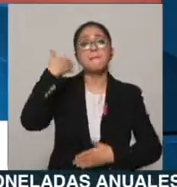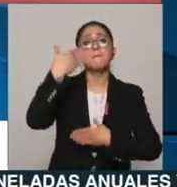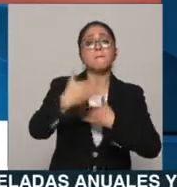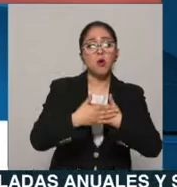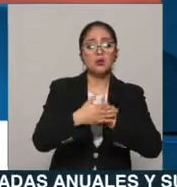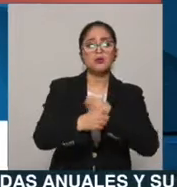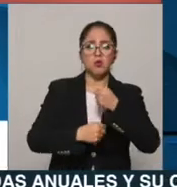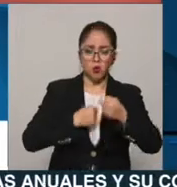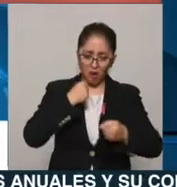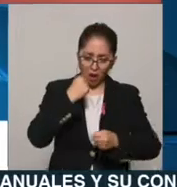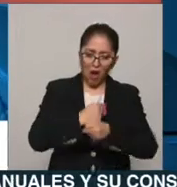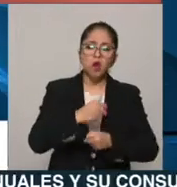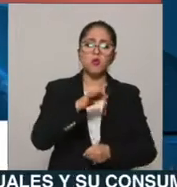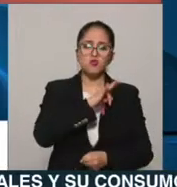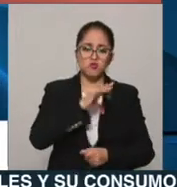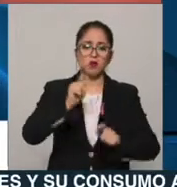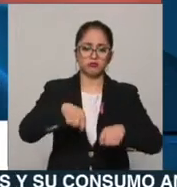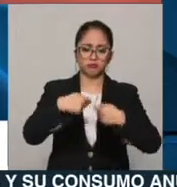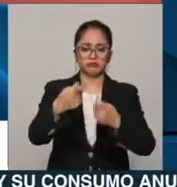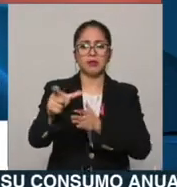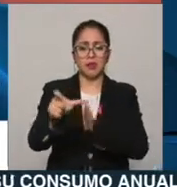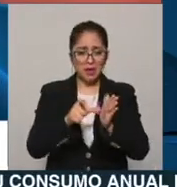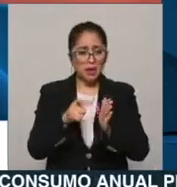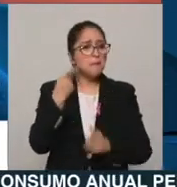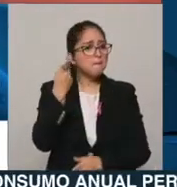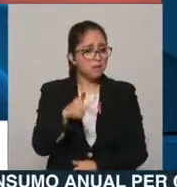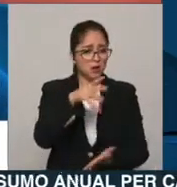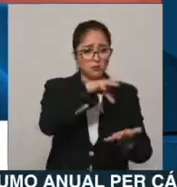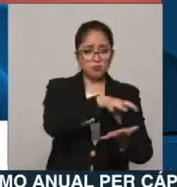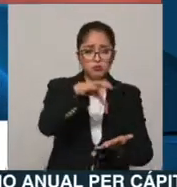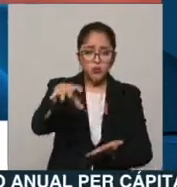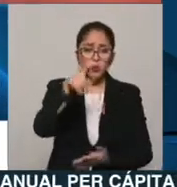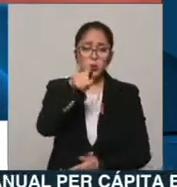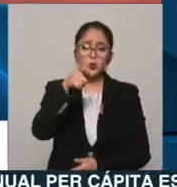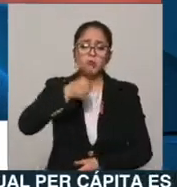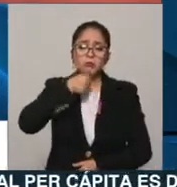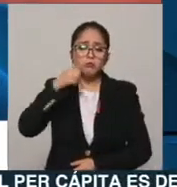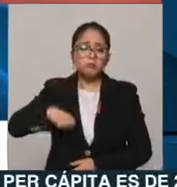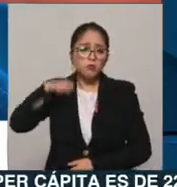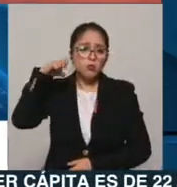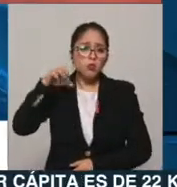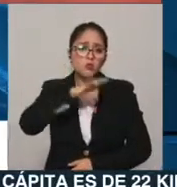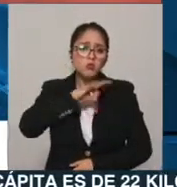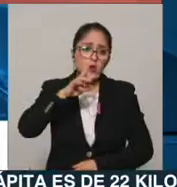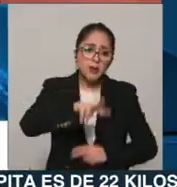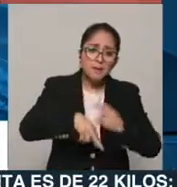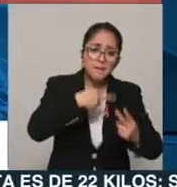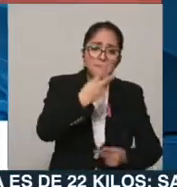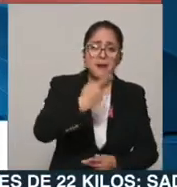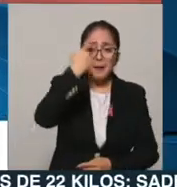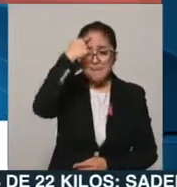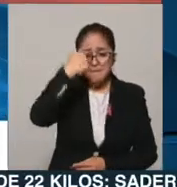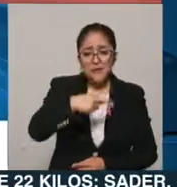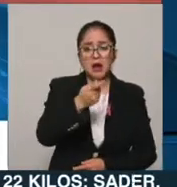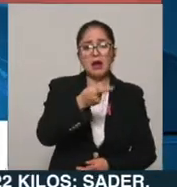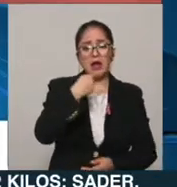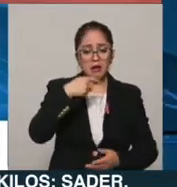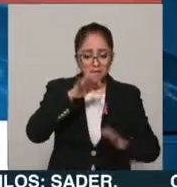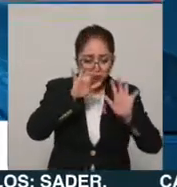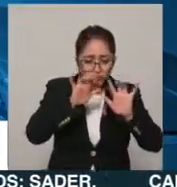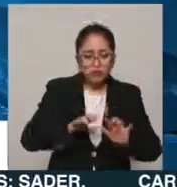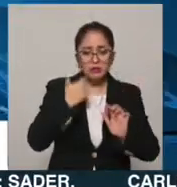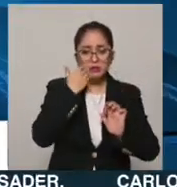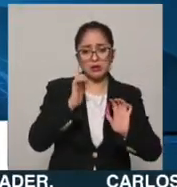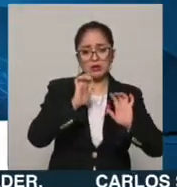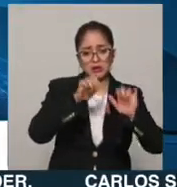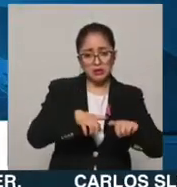próximo año. Pero sí, claro, se pueden acercar, pueden solicitar su alta, pueden corregir cualquiera de sus datos. Ahora, hay un cambio